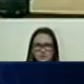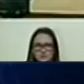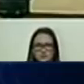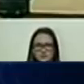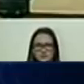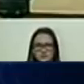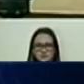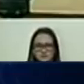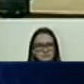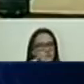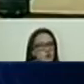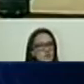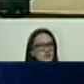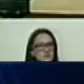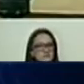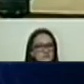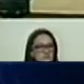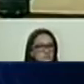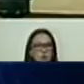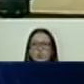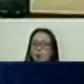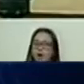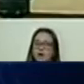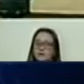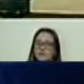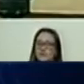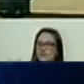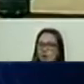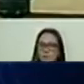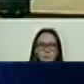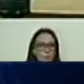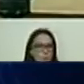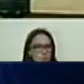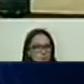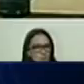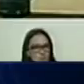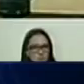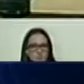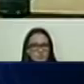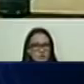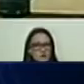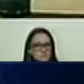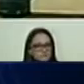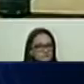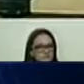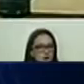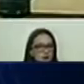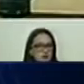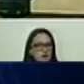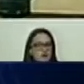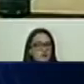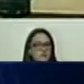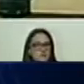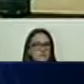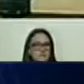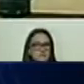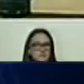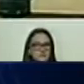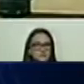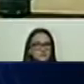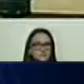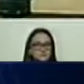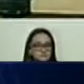para la nada. No tienen alternativa, no tienen propuesta, no tienen capacidad de asumir las